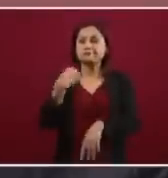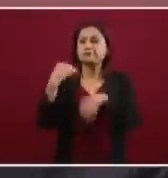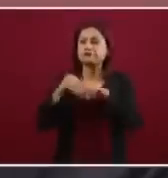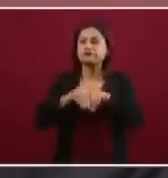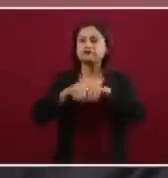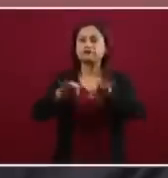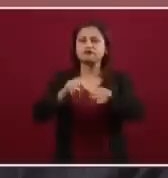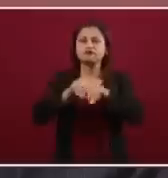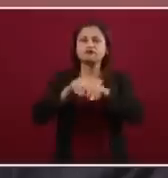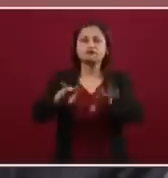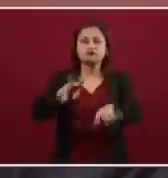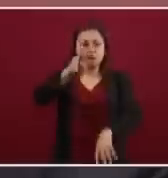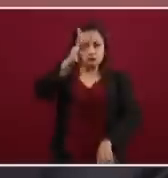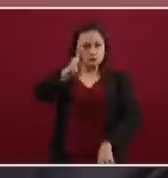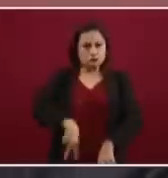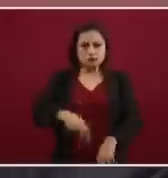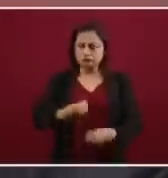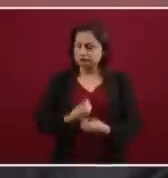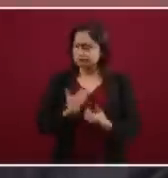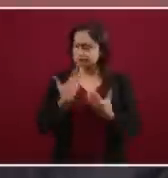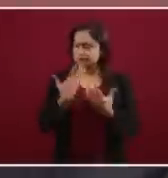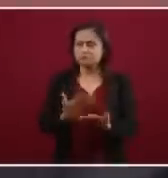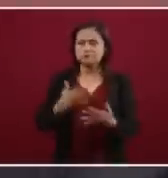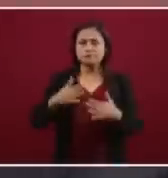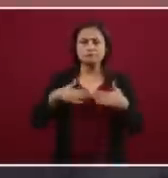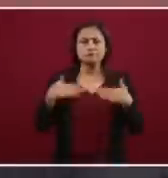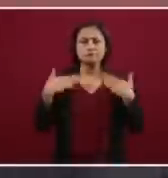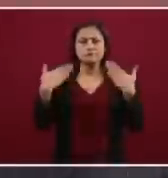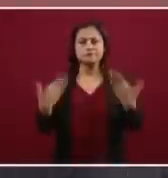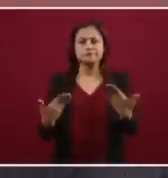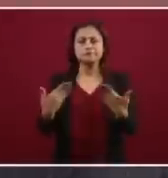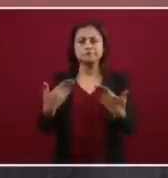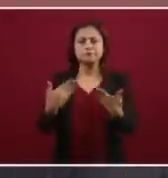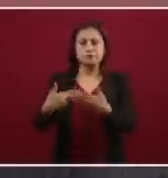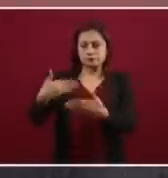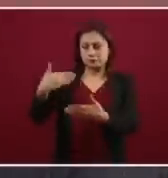sobre la decisión que se había tomado.